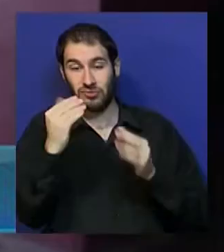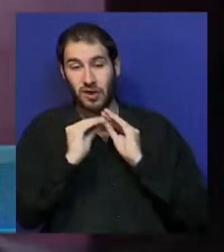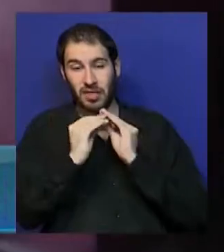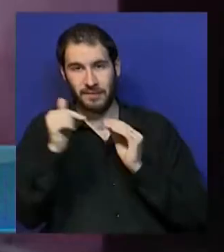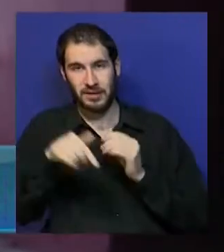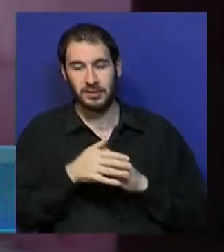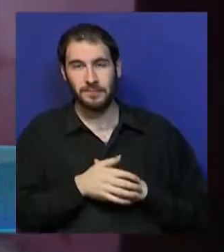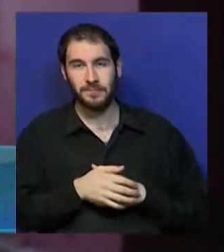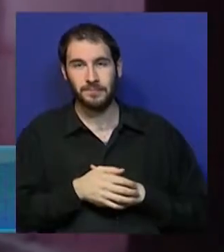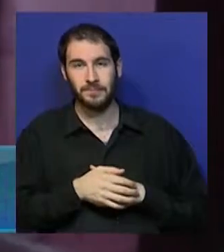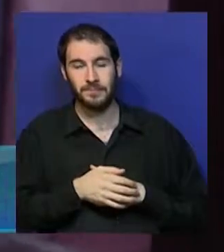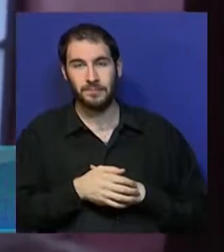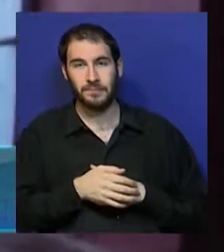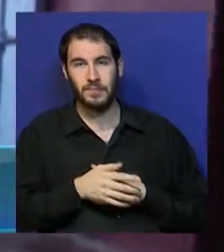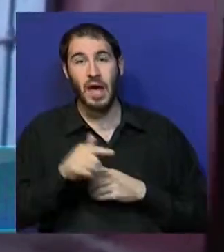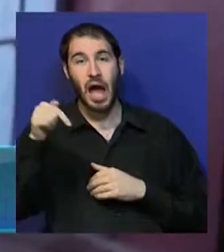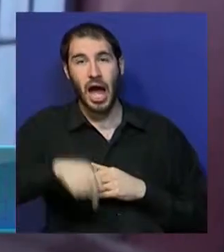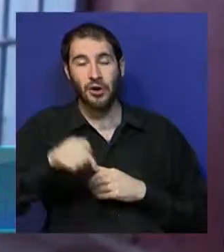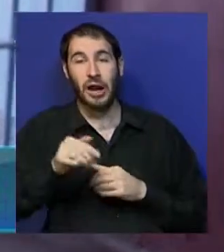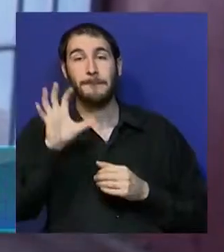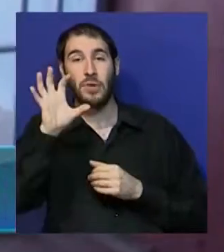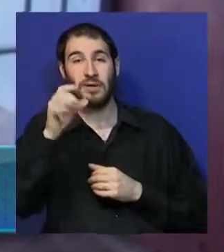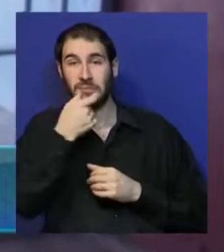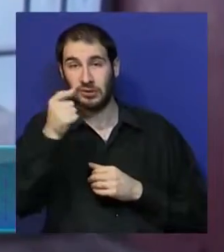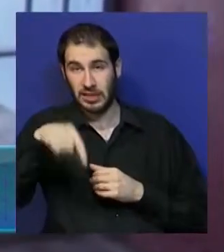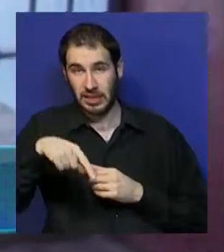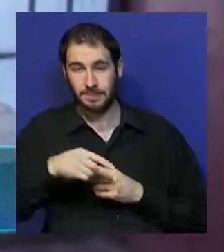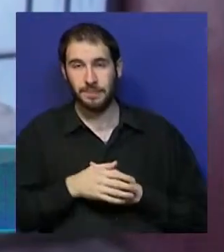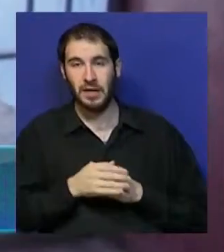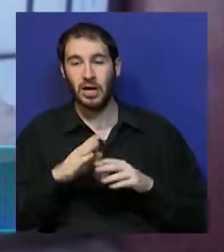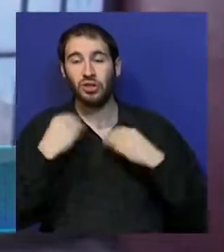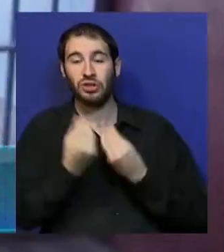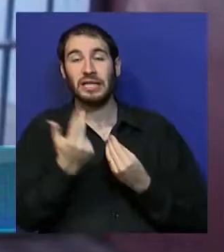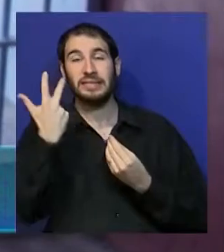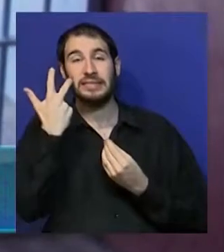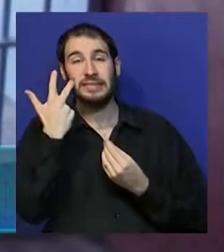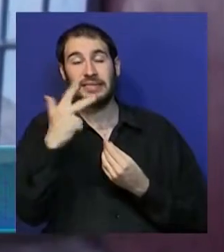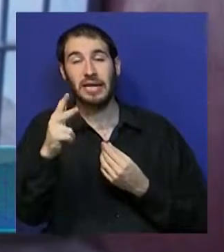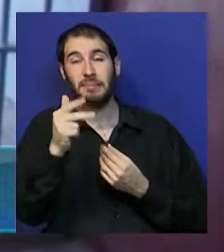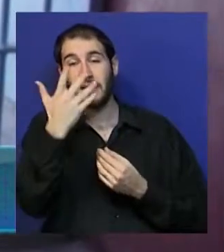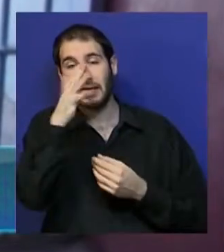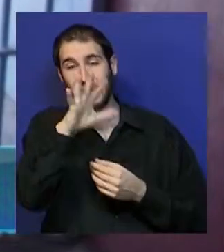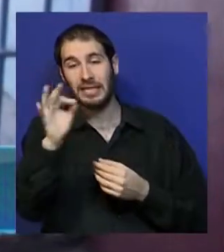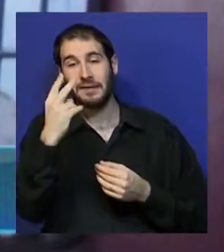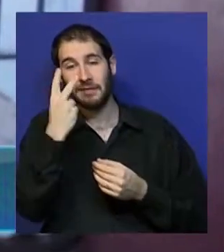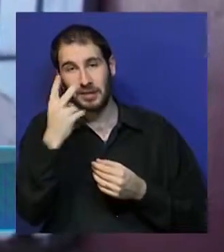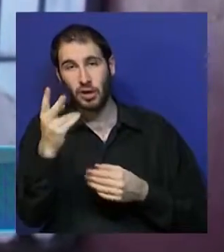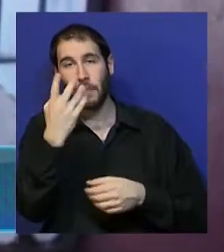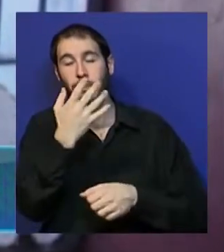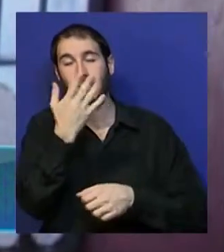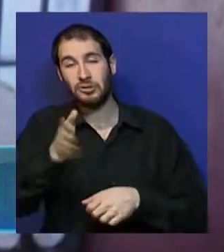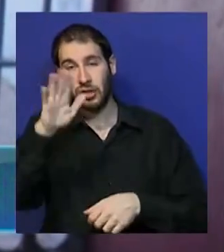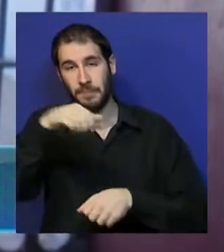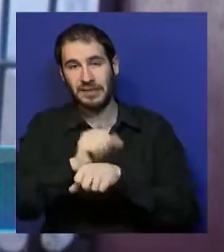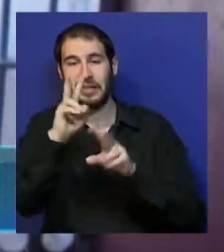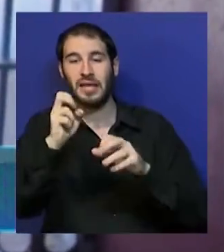tratando. Actualmente en la provincia de Mendoza hay 3.522 personas presas, ¿no?, por causas provinciales,